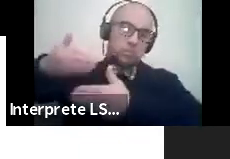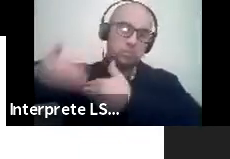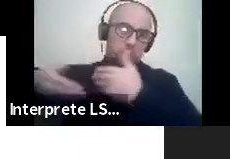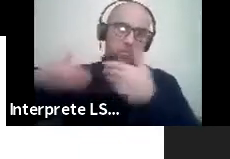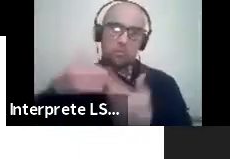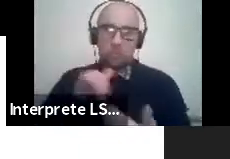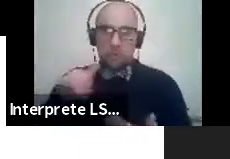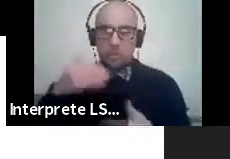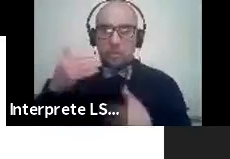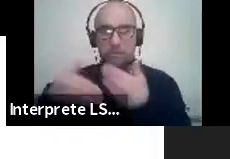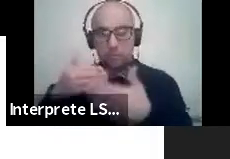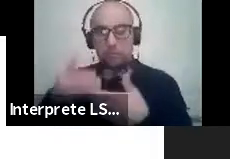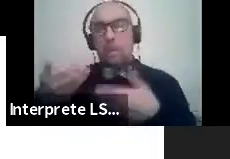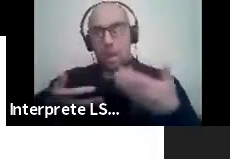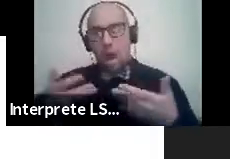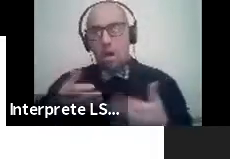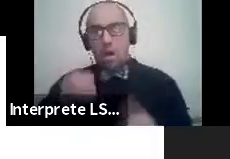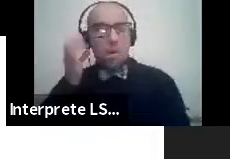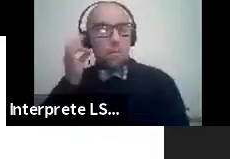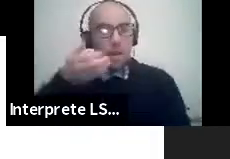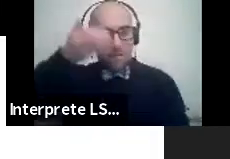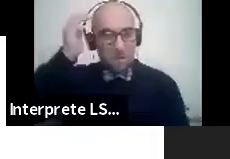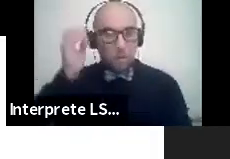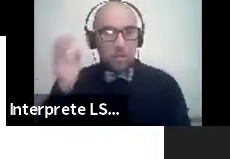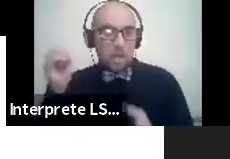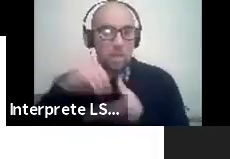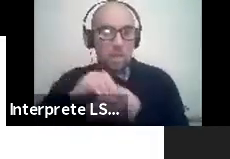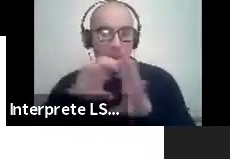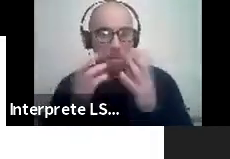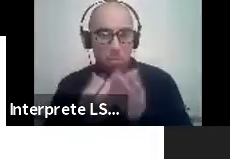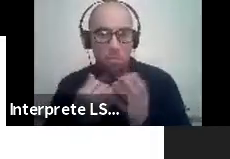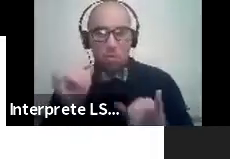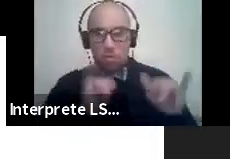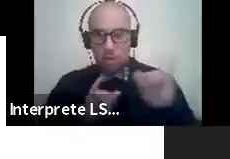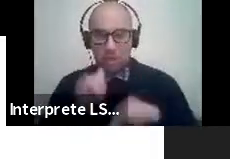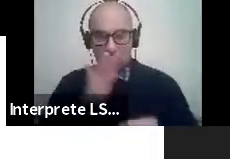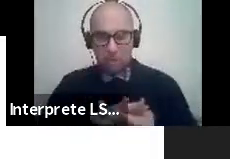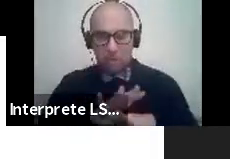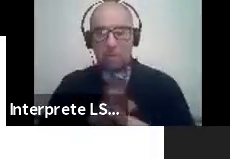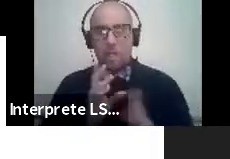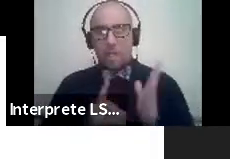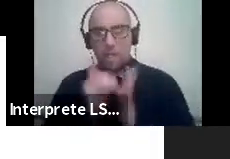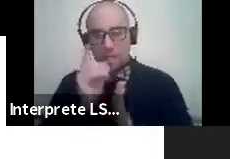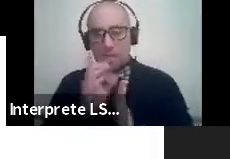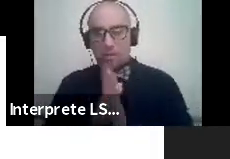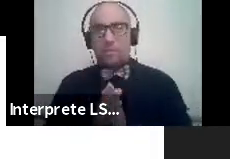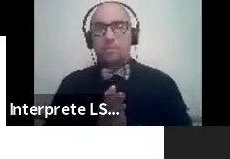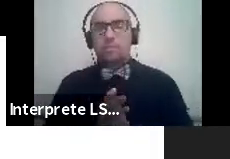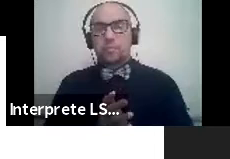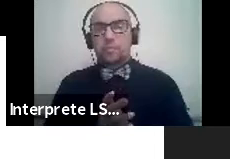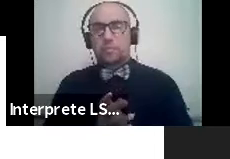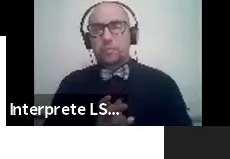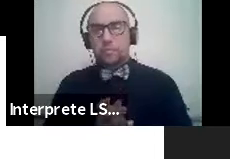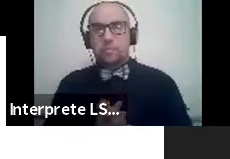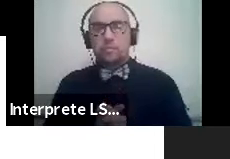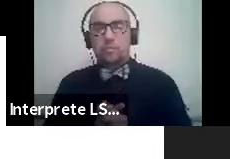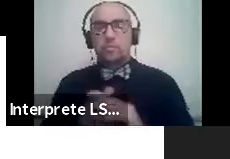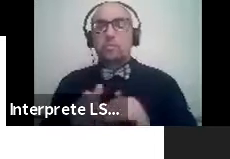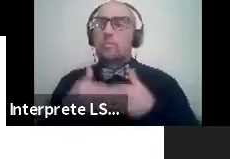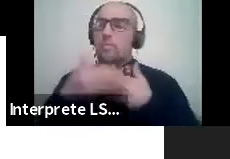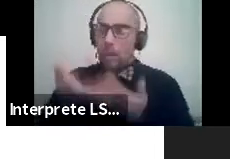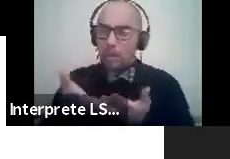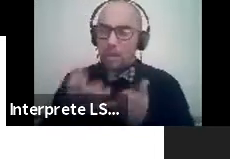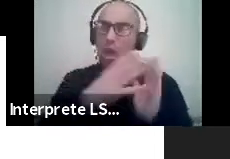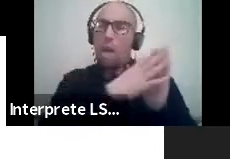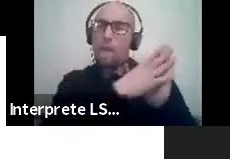etapa contemporánea, que están teniendo un impacto en el desarrollo científico, para ofrecer a